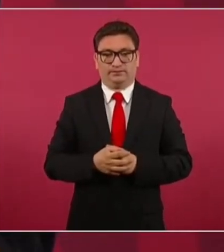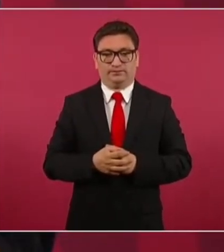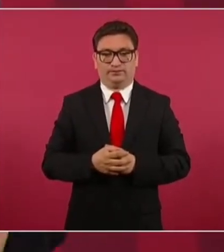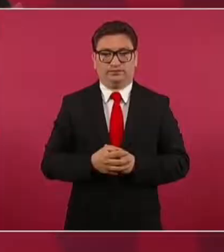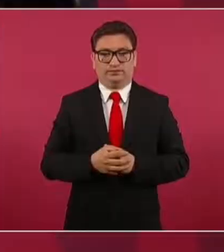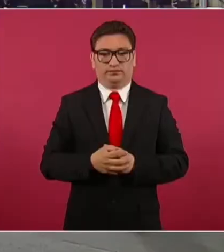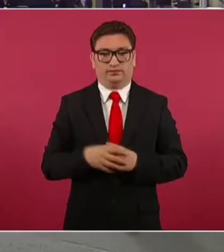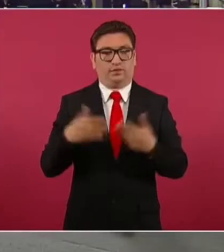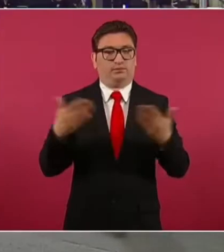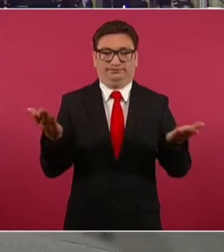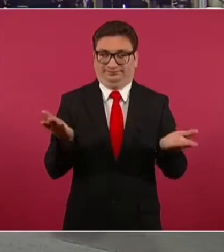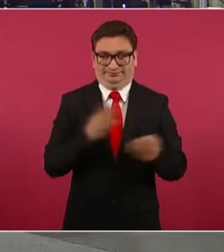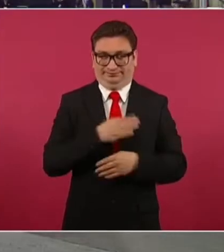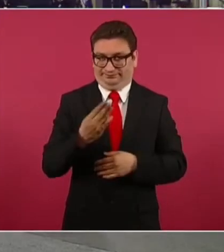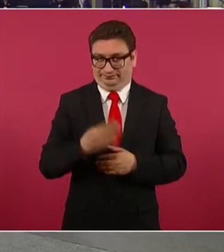Bueno,